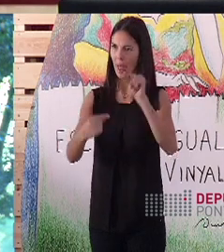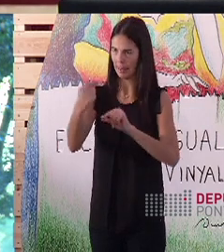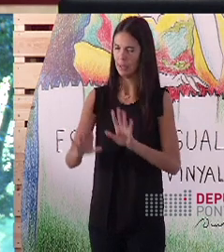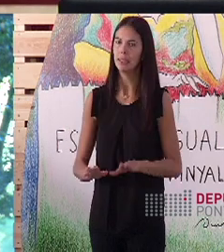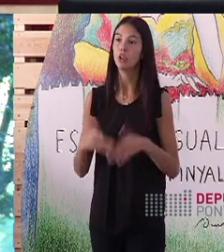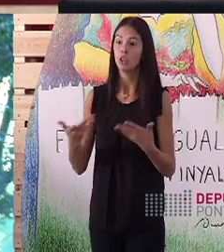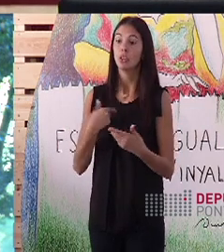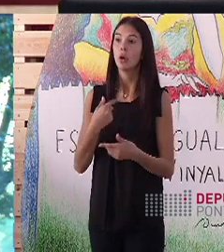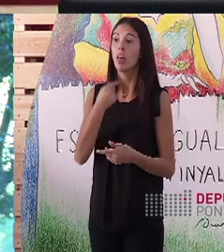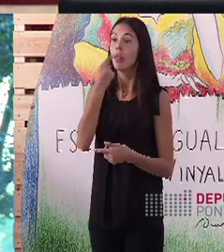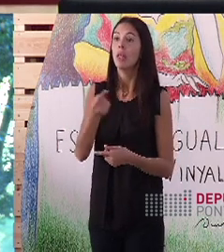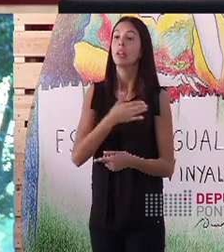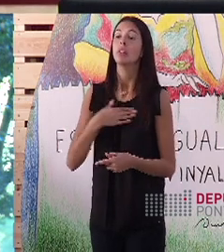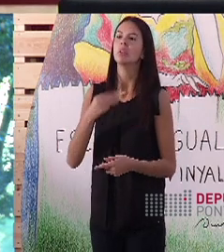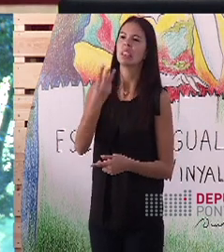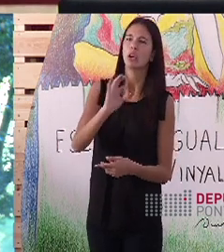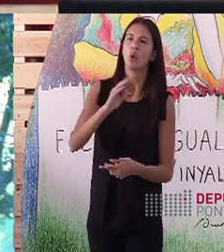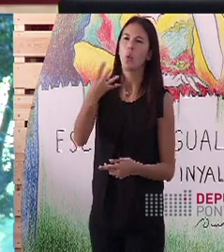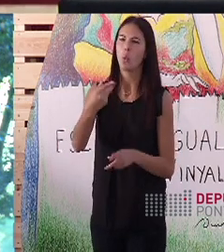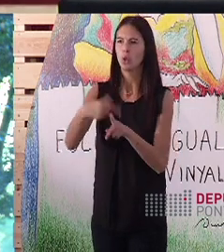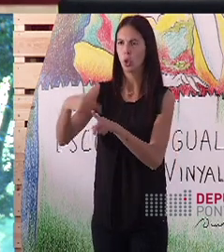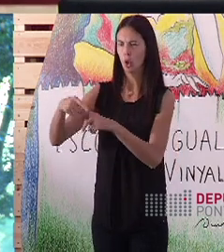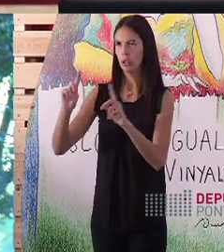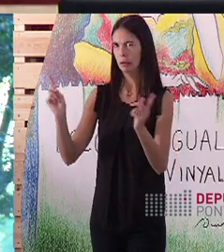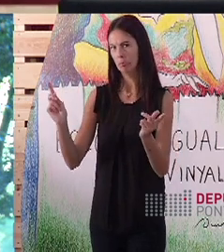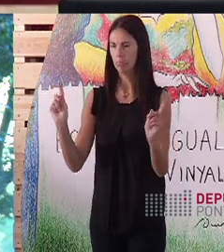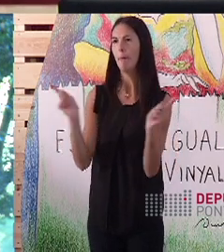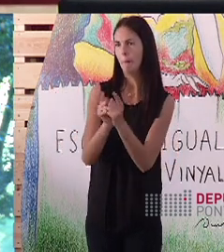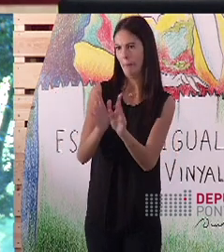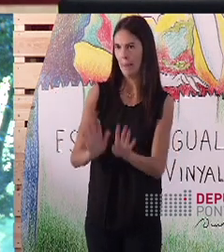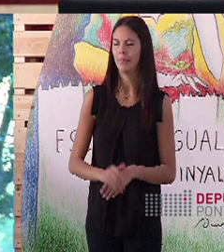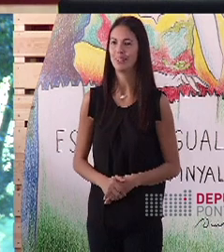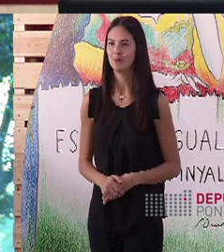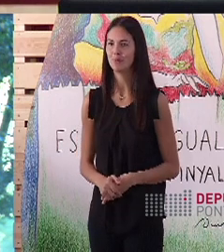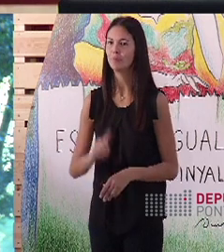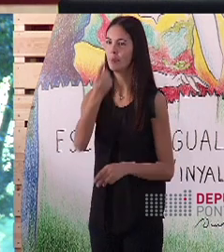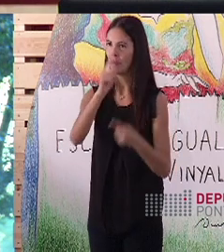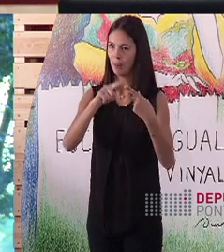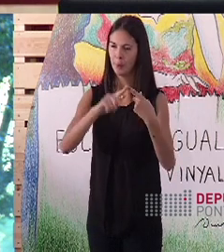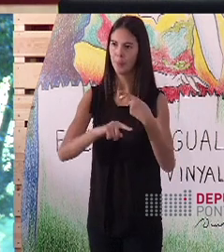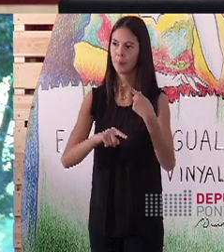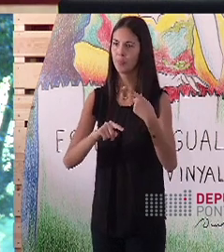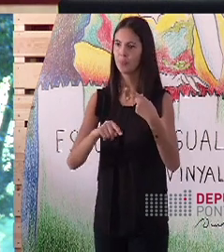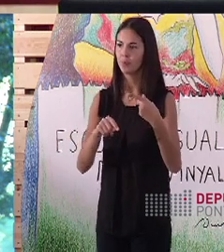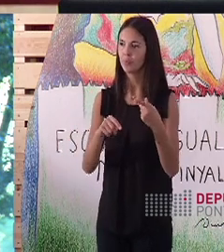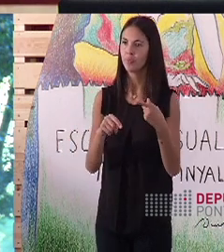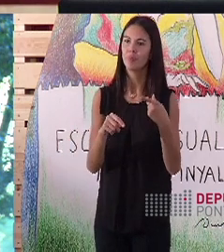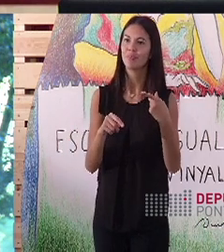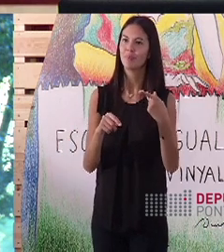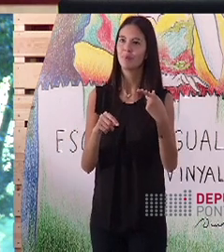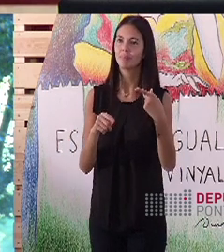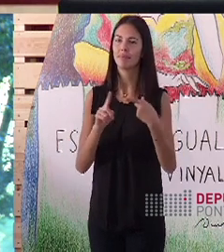decir antes tres o cuatro cosas de poca breves. La primera es que